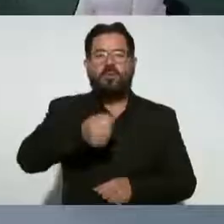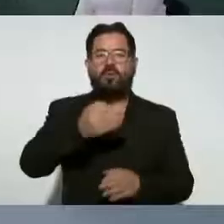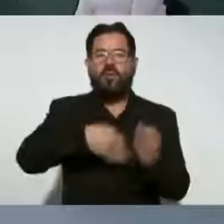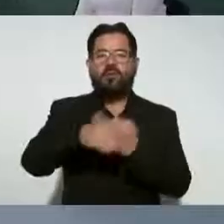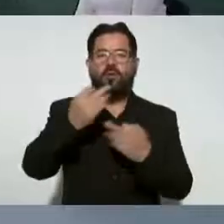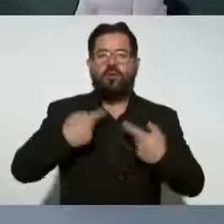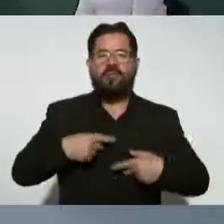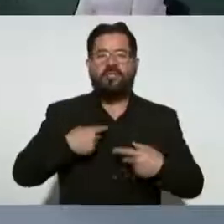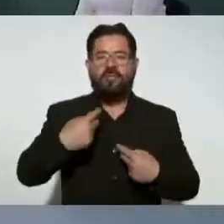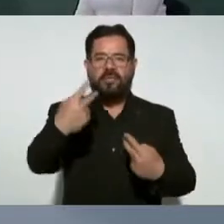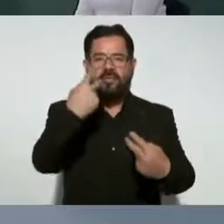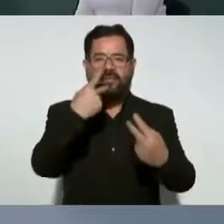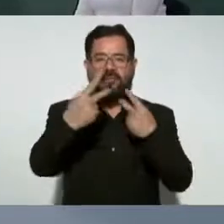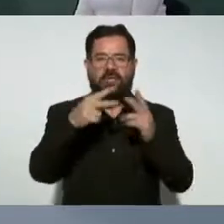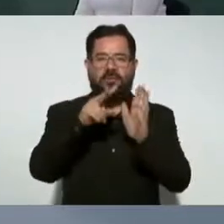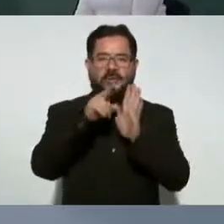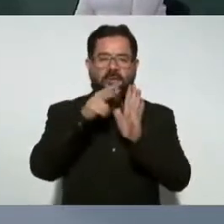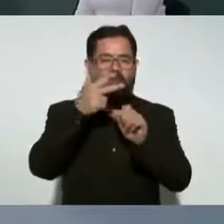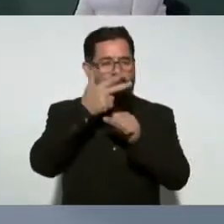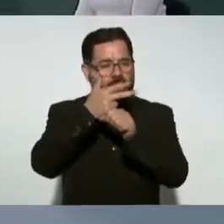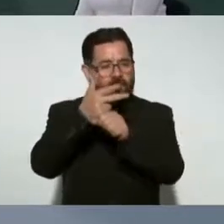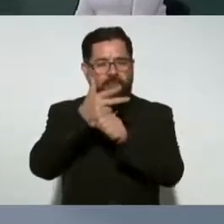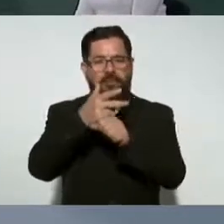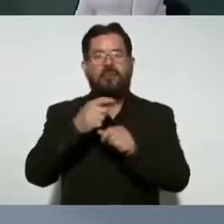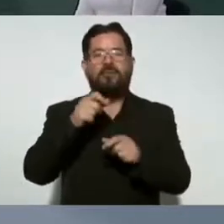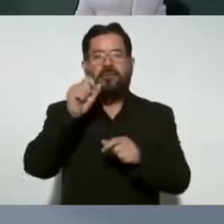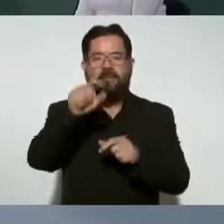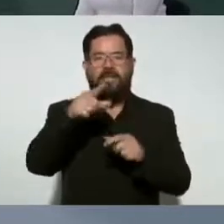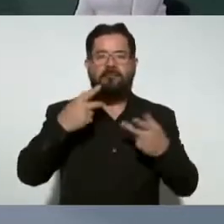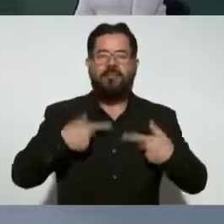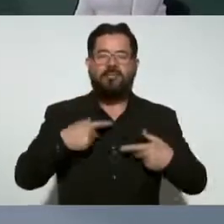que nuestro presidente